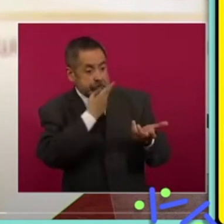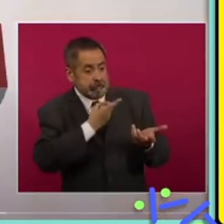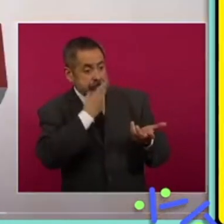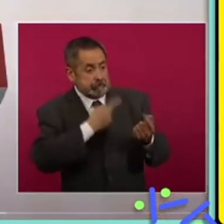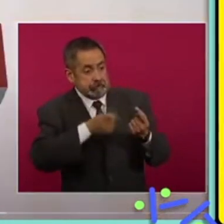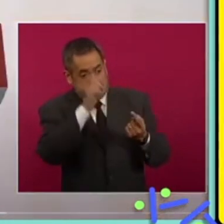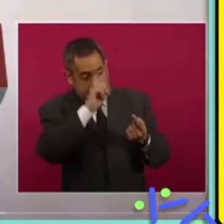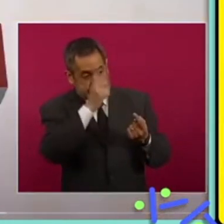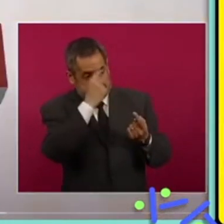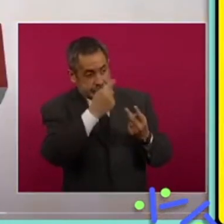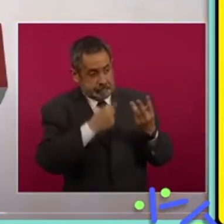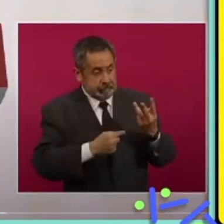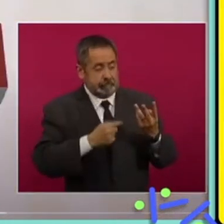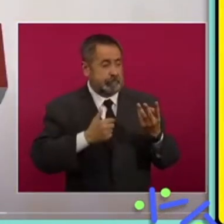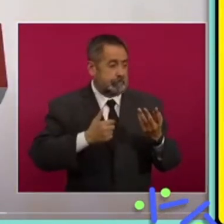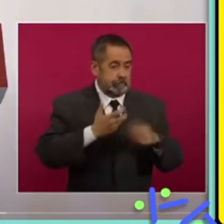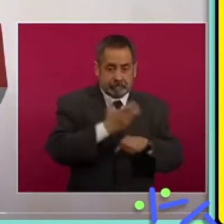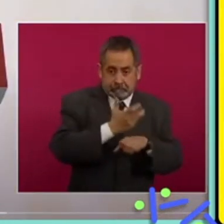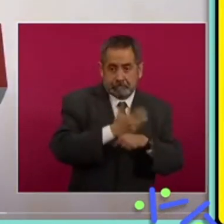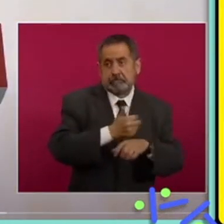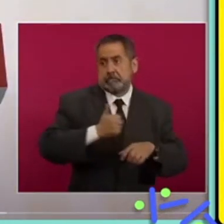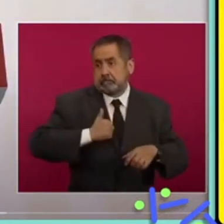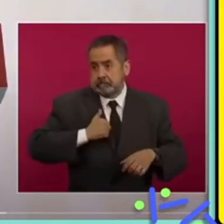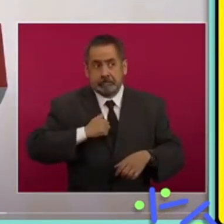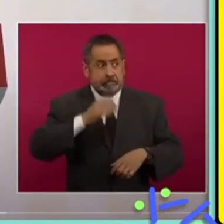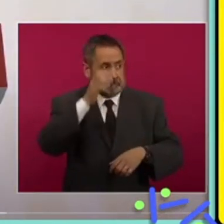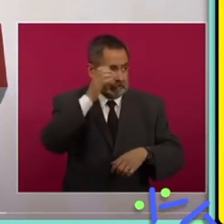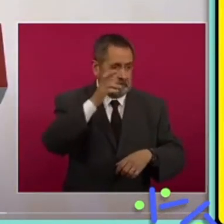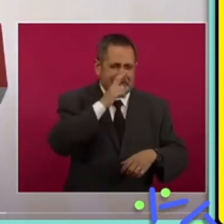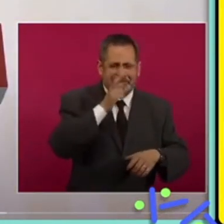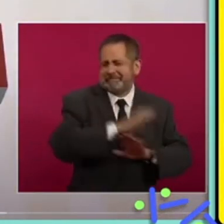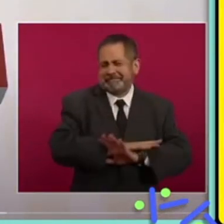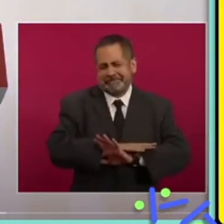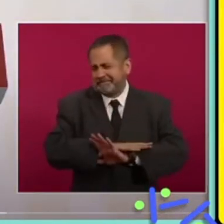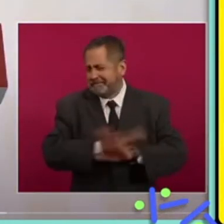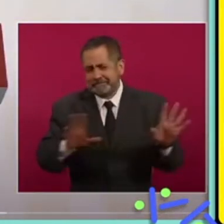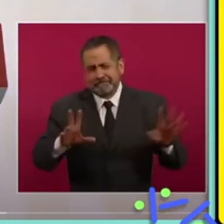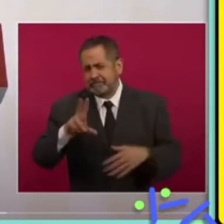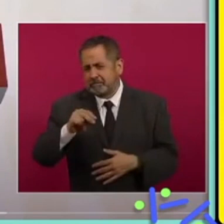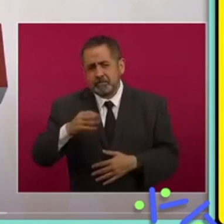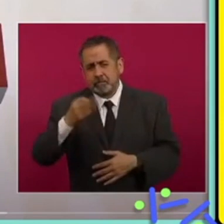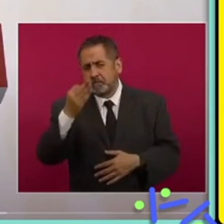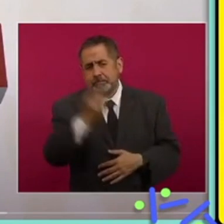ni de Estados Unidos, ni de Canadá, ni de China, ni de Rusia.